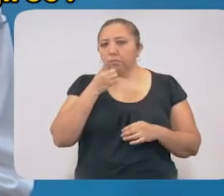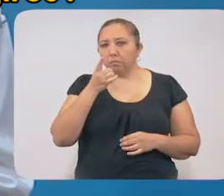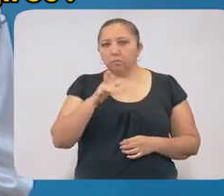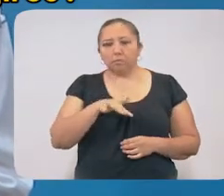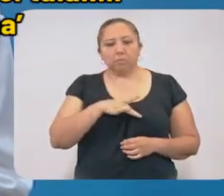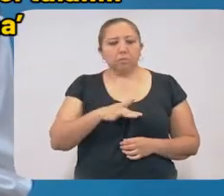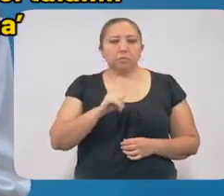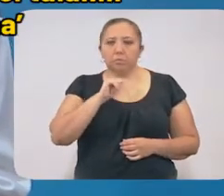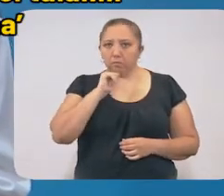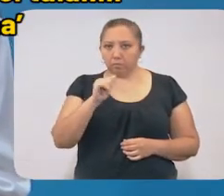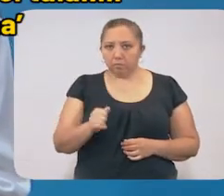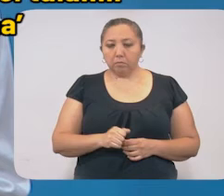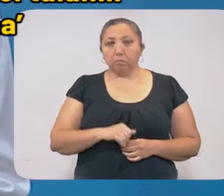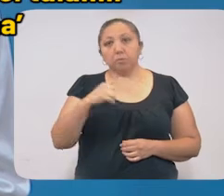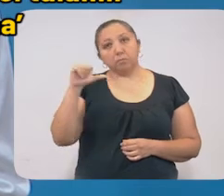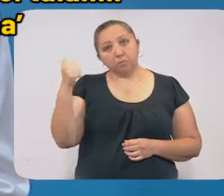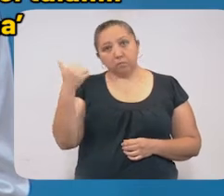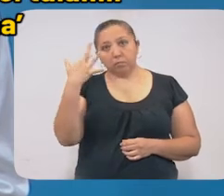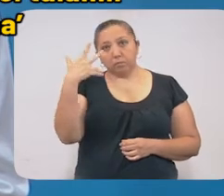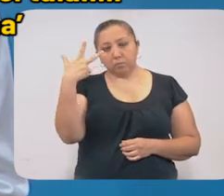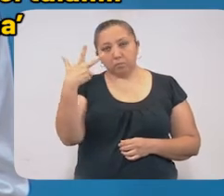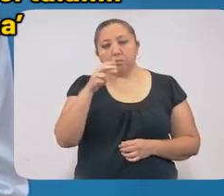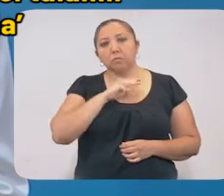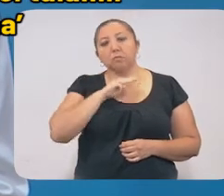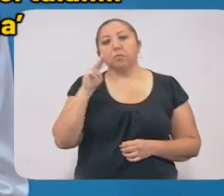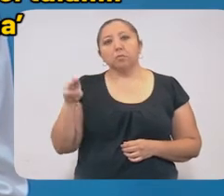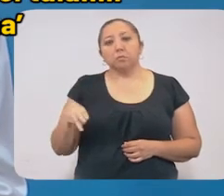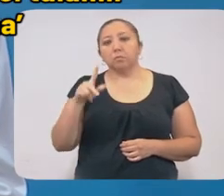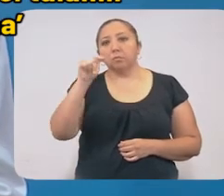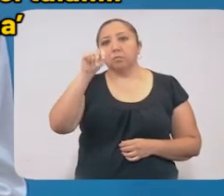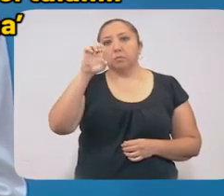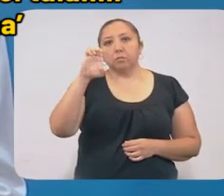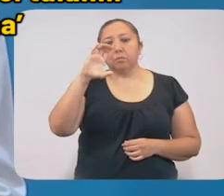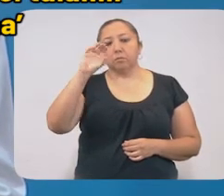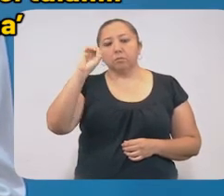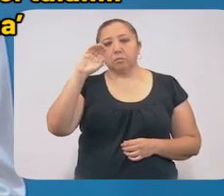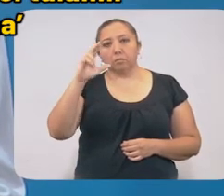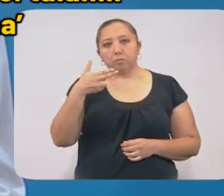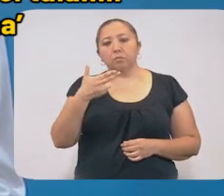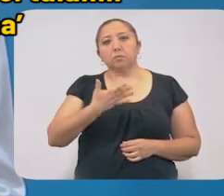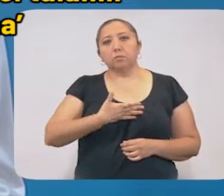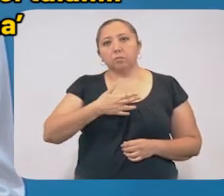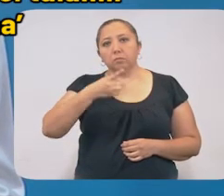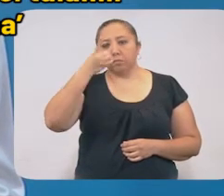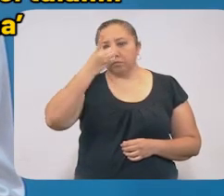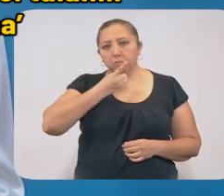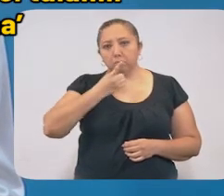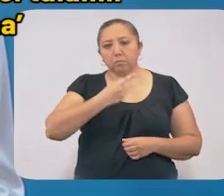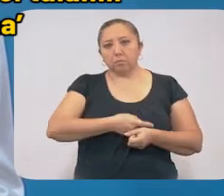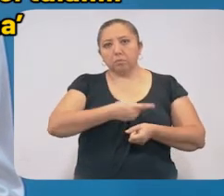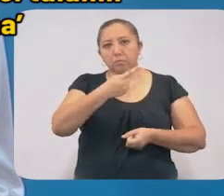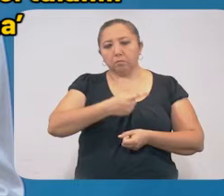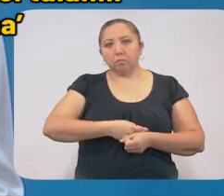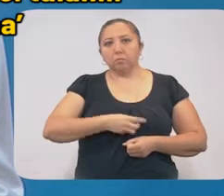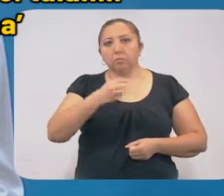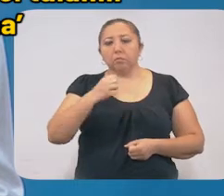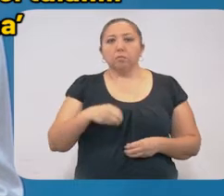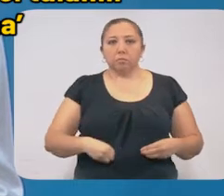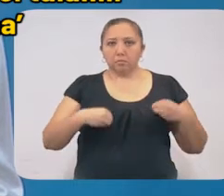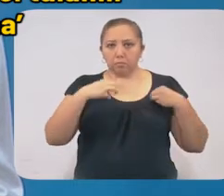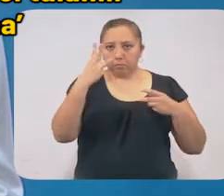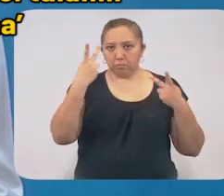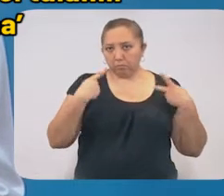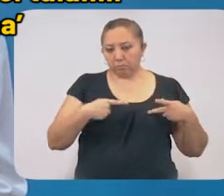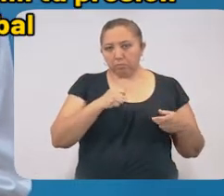sin síntomas. Hombre de 58 años de edad, de Tecó, sufría diabetes e hipertensión. Vivía con 3 contactos que no